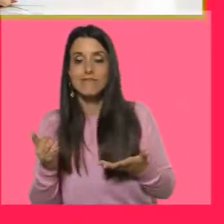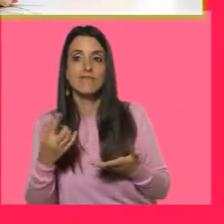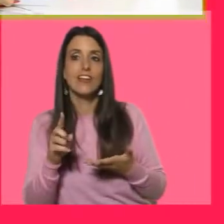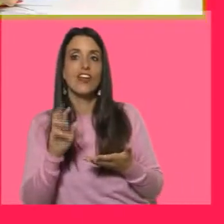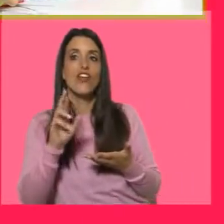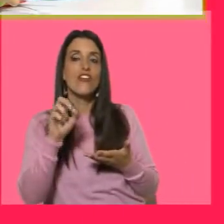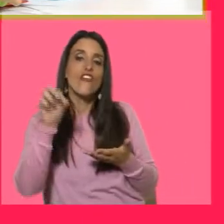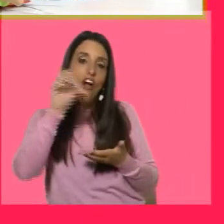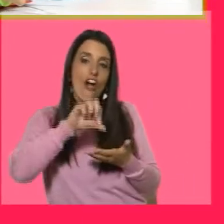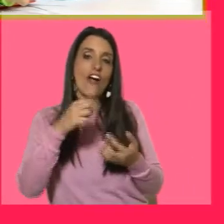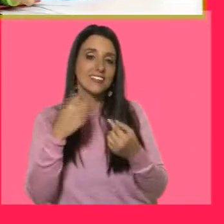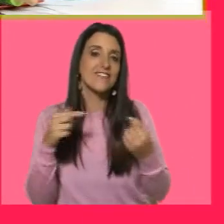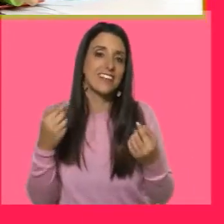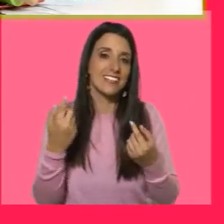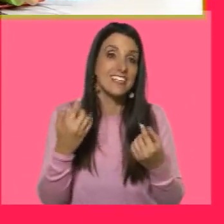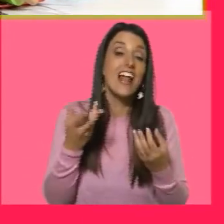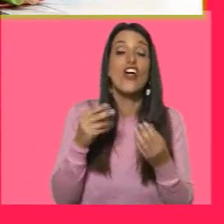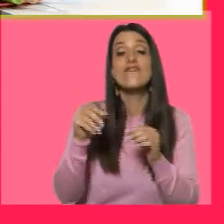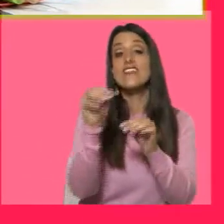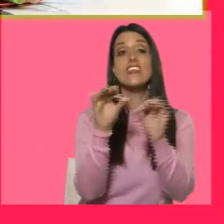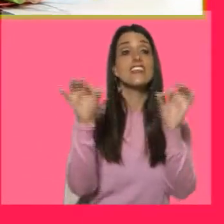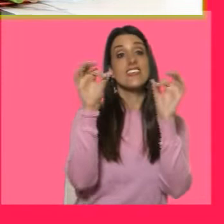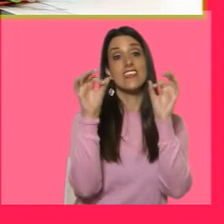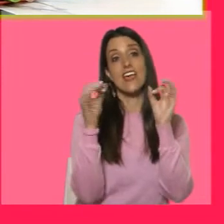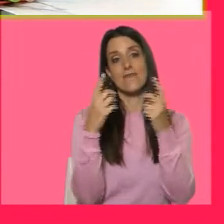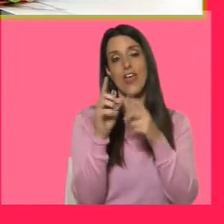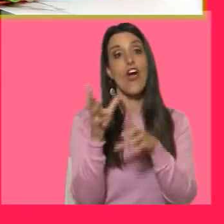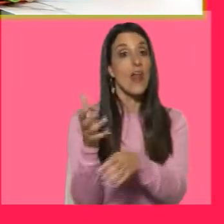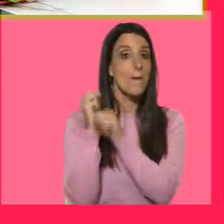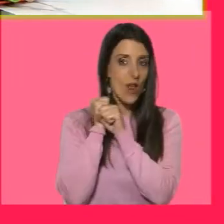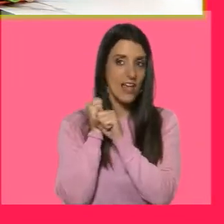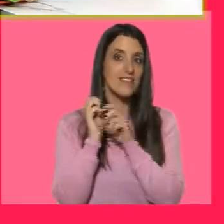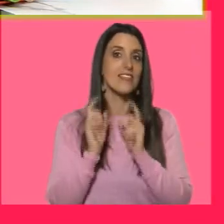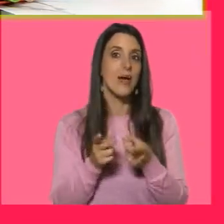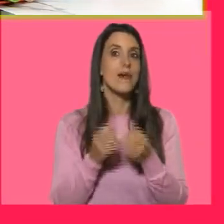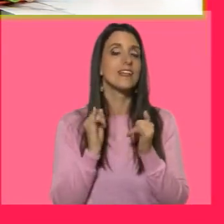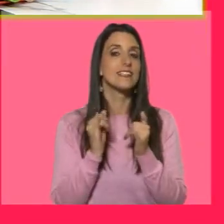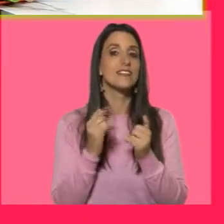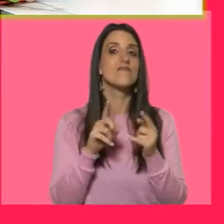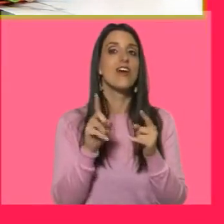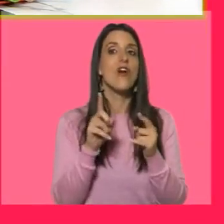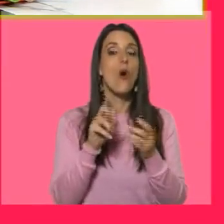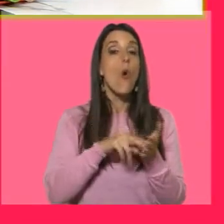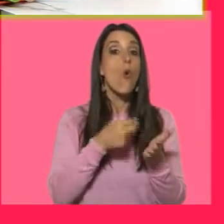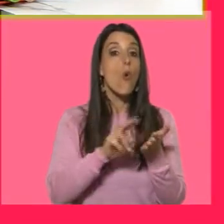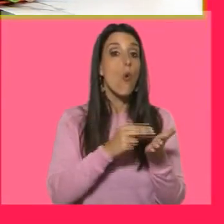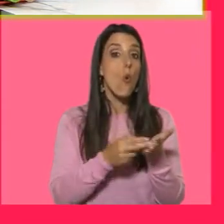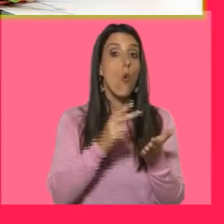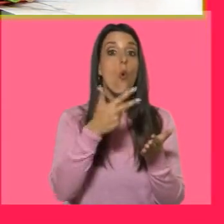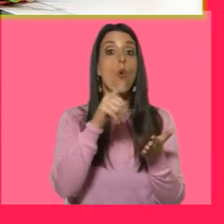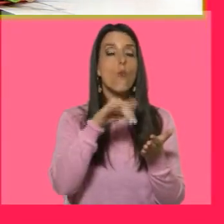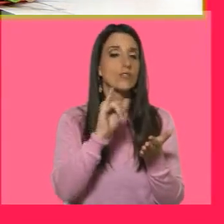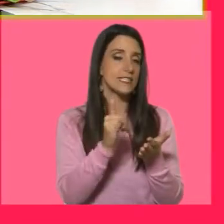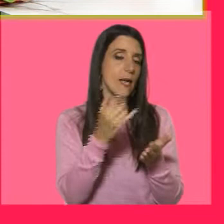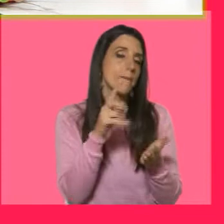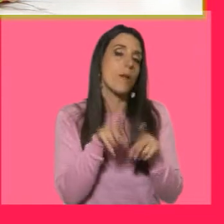ron y no se tenían otra. Pero tenía vidilla. Claro. Igual la remolacha tenía vidilla. También tenía, pero el humo sí. Ah, el humo sí. ¿Viste? Pero es como